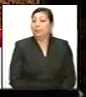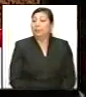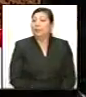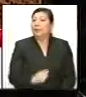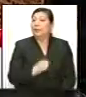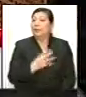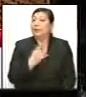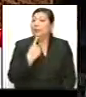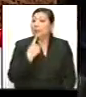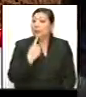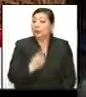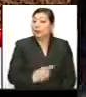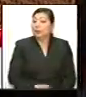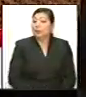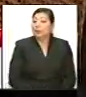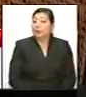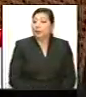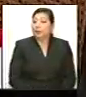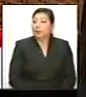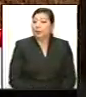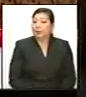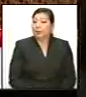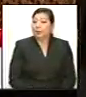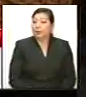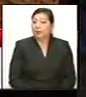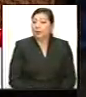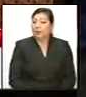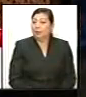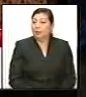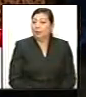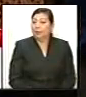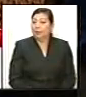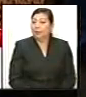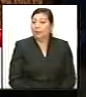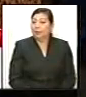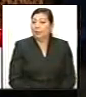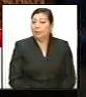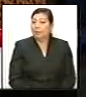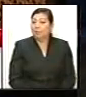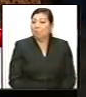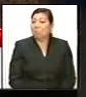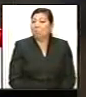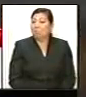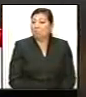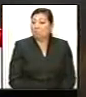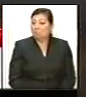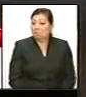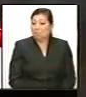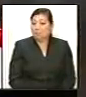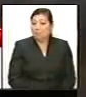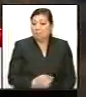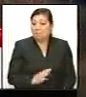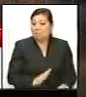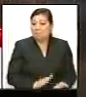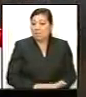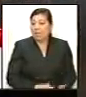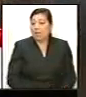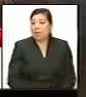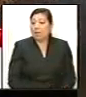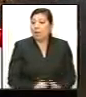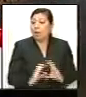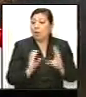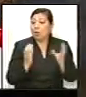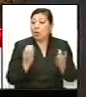quería respaldar la intervención de la congresista Luciana León. Me parece absolutamente pertinente. El Congreso de